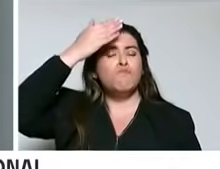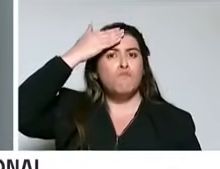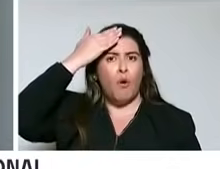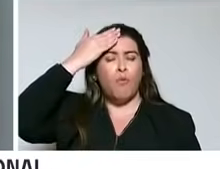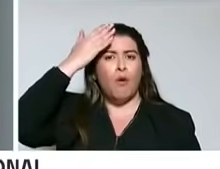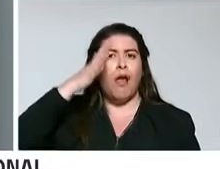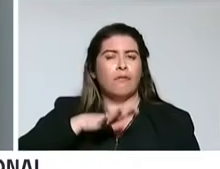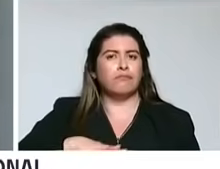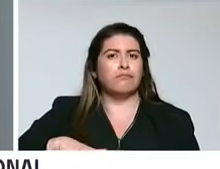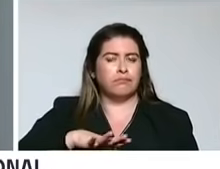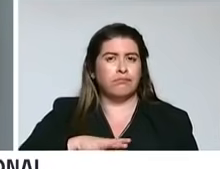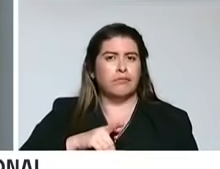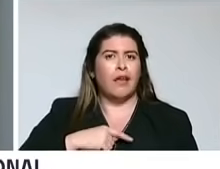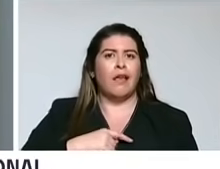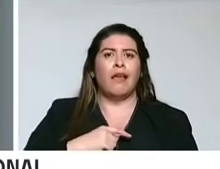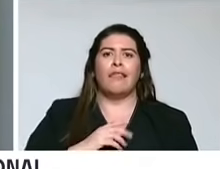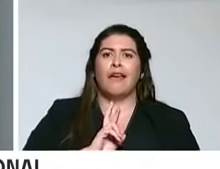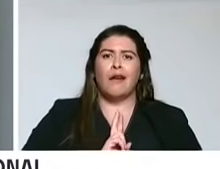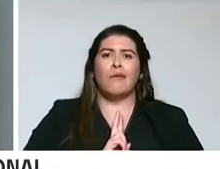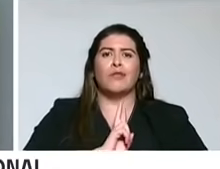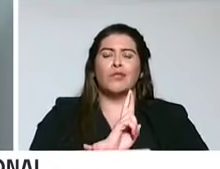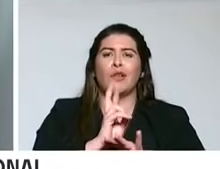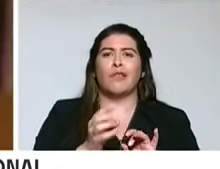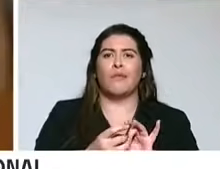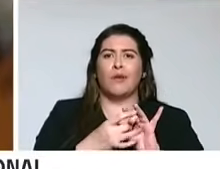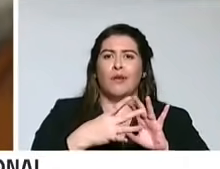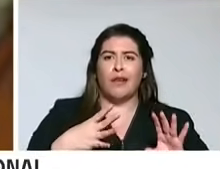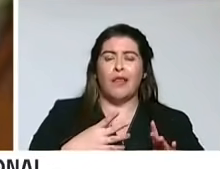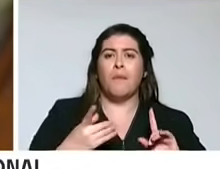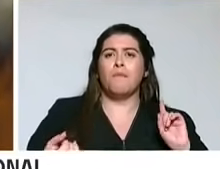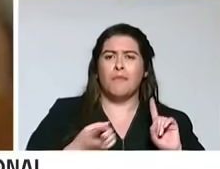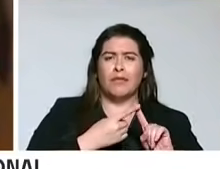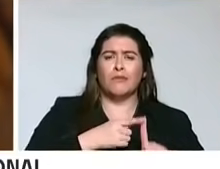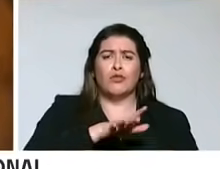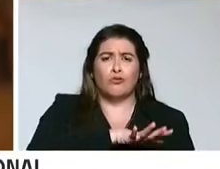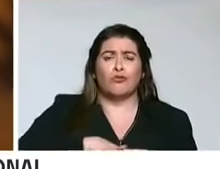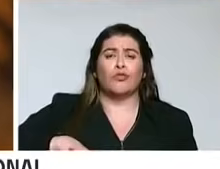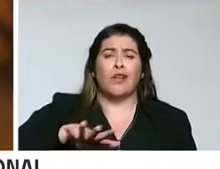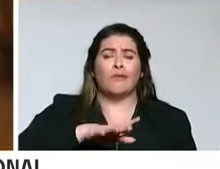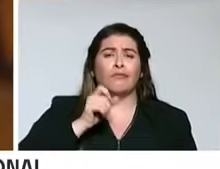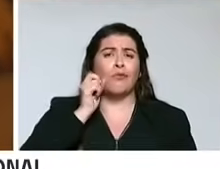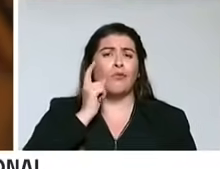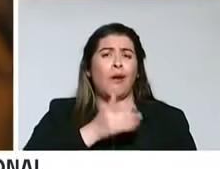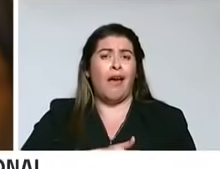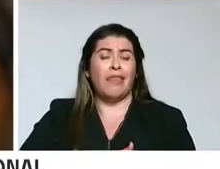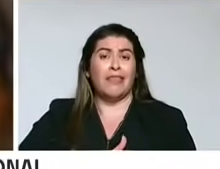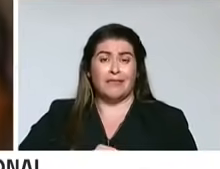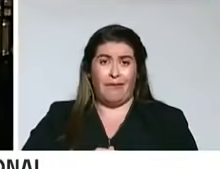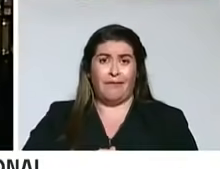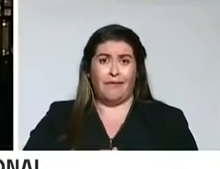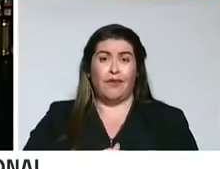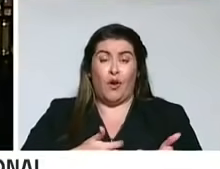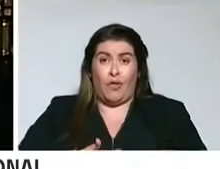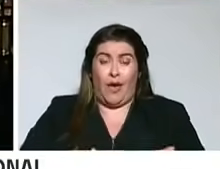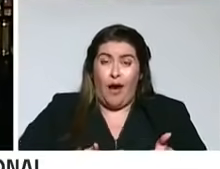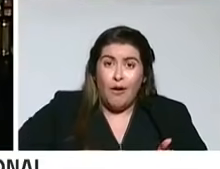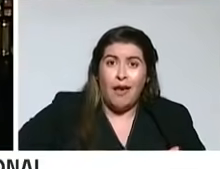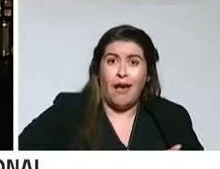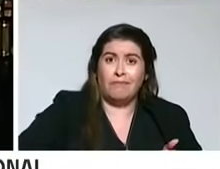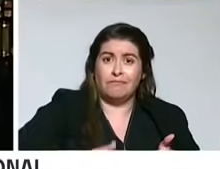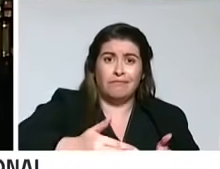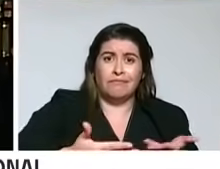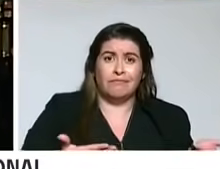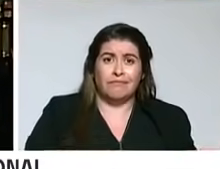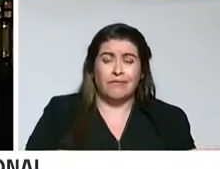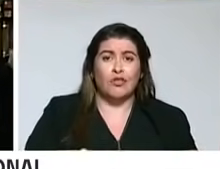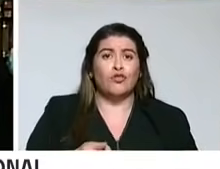un camino de representación democrática, pero también de participación social. Y creo que el desafío que tenemos ahora, de aquí en adelante,